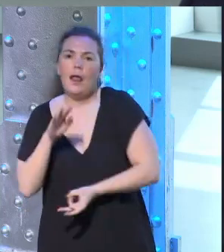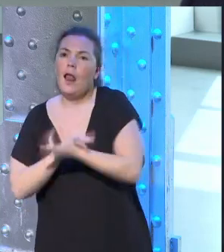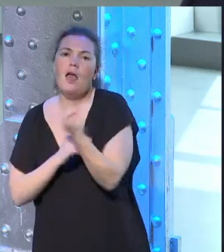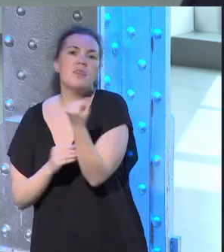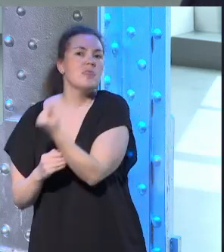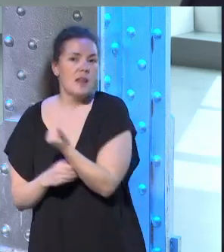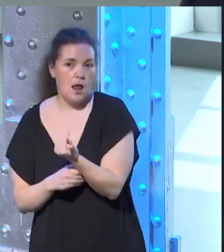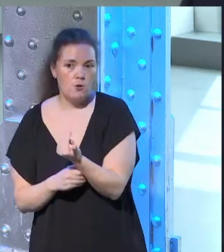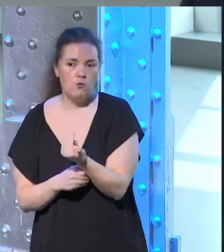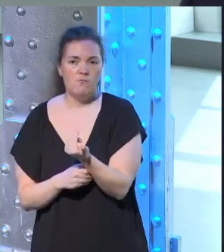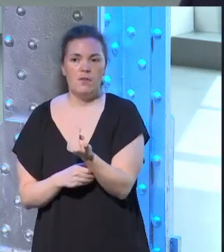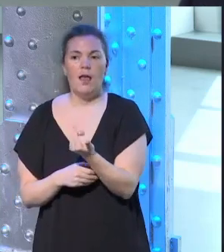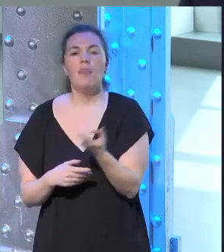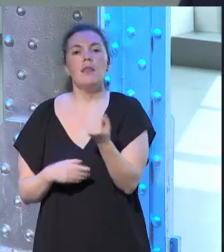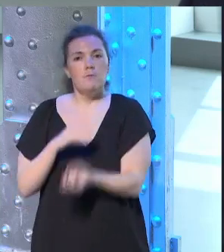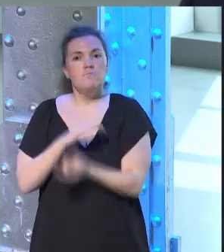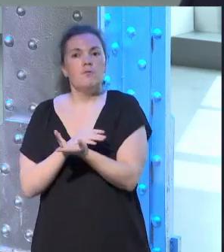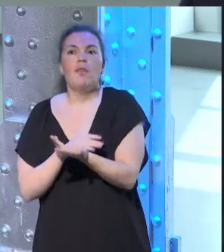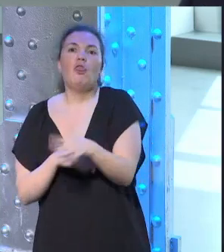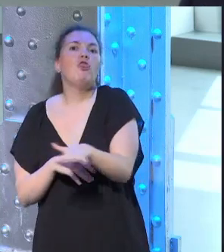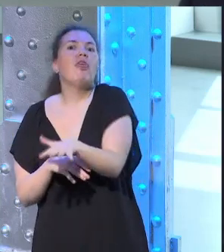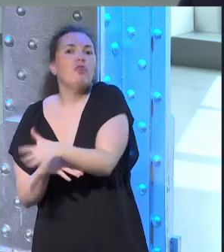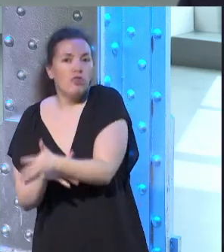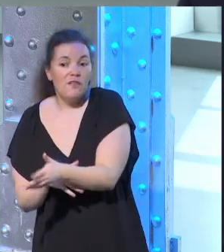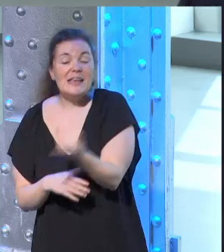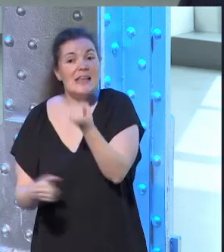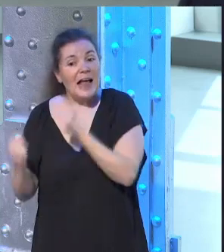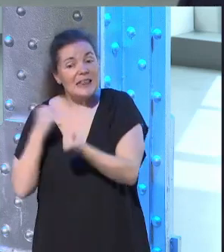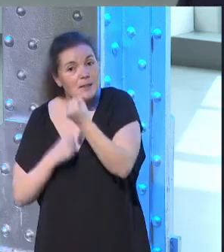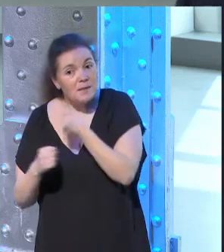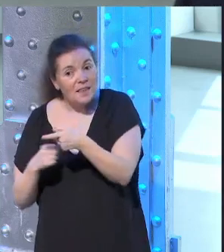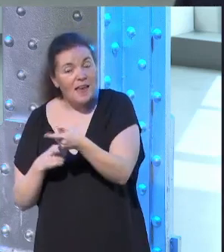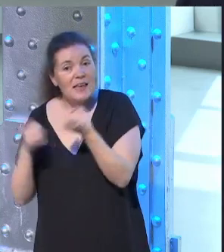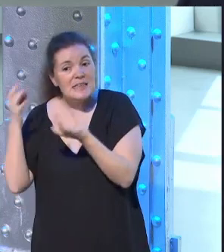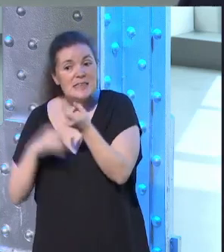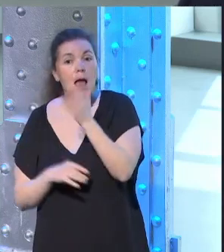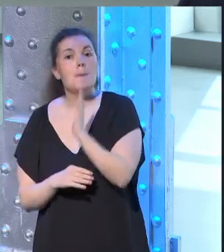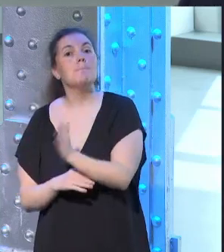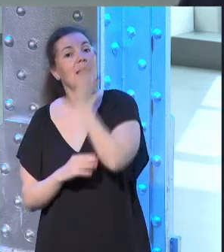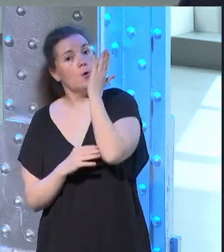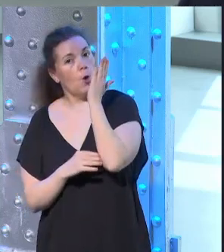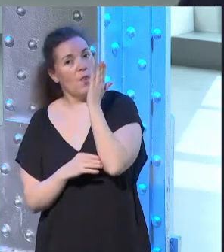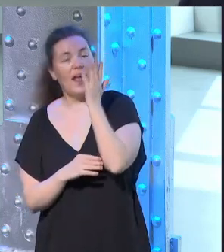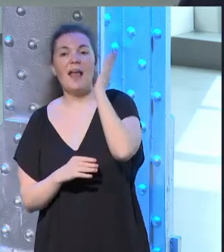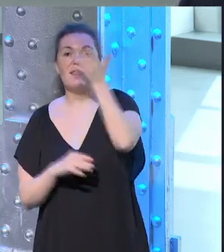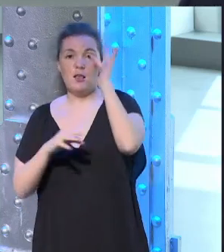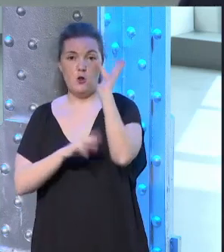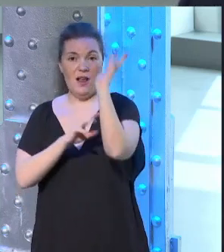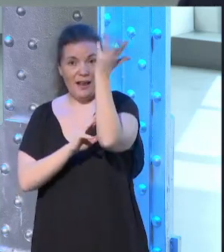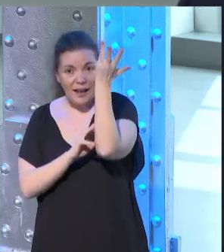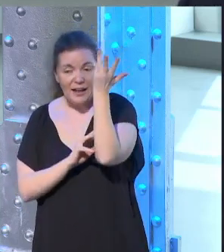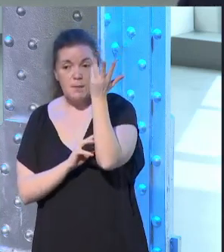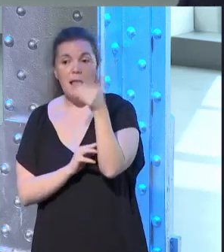es, hay que sacarlo de aquellas actividades económicas que están perjudicando y dañando el clima. El